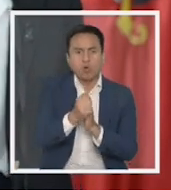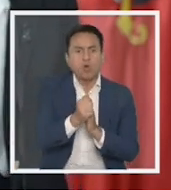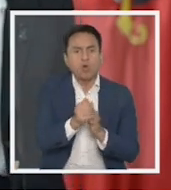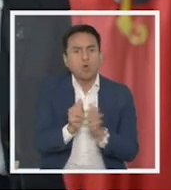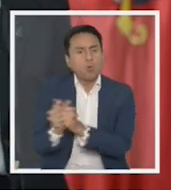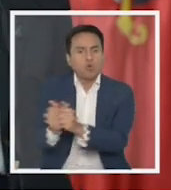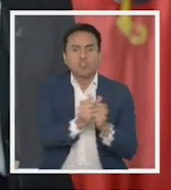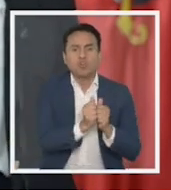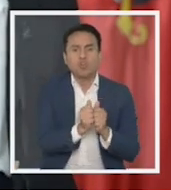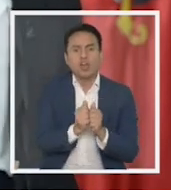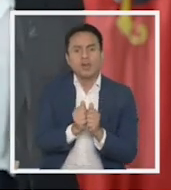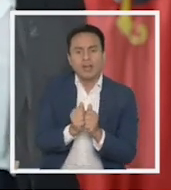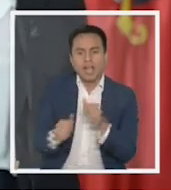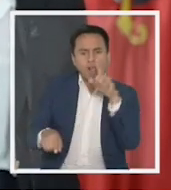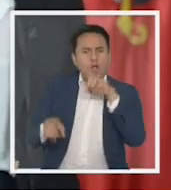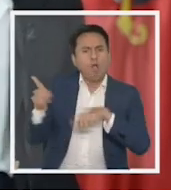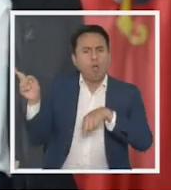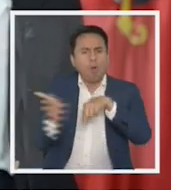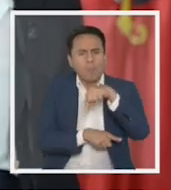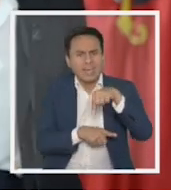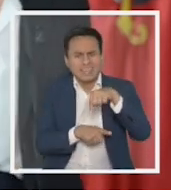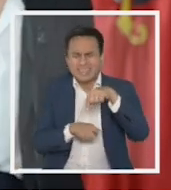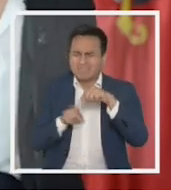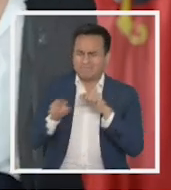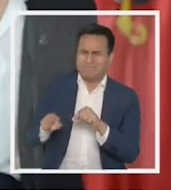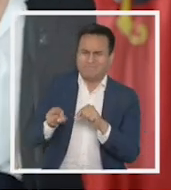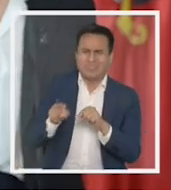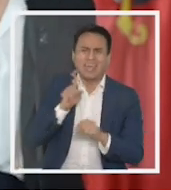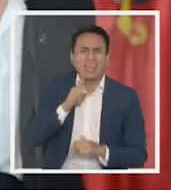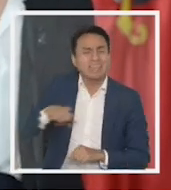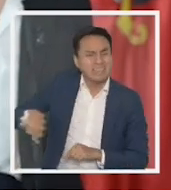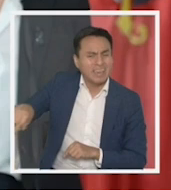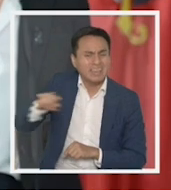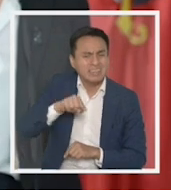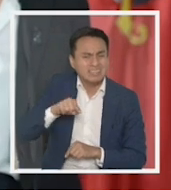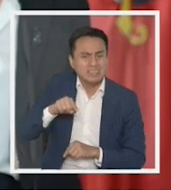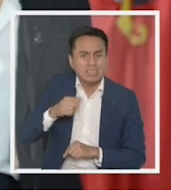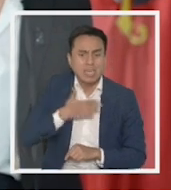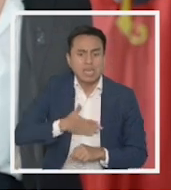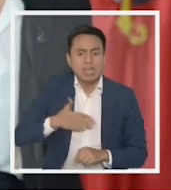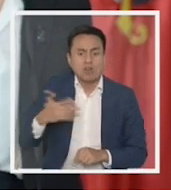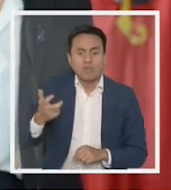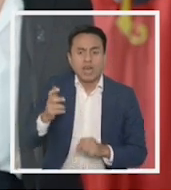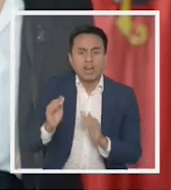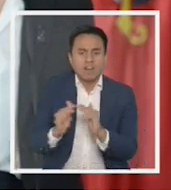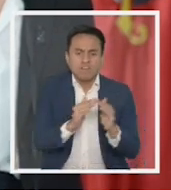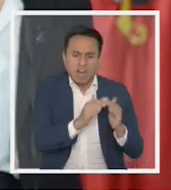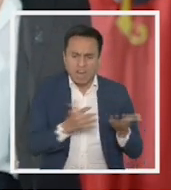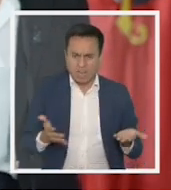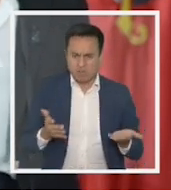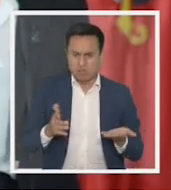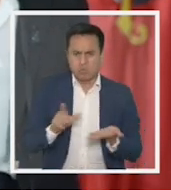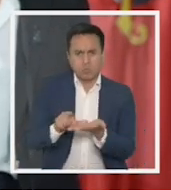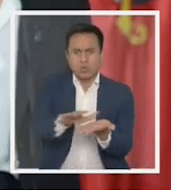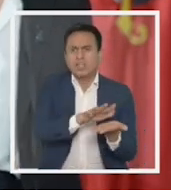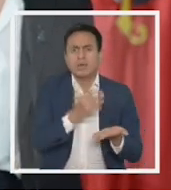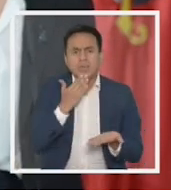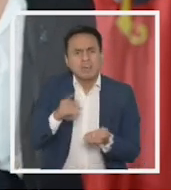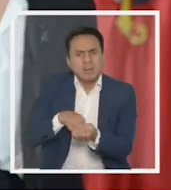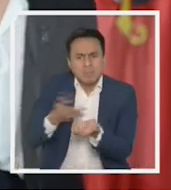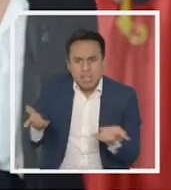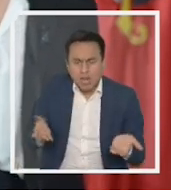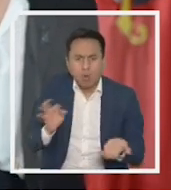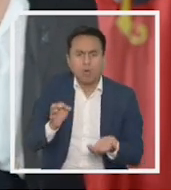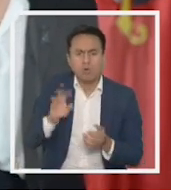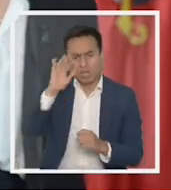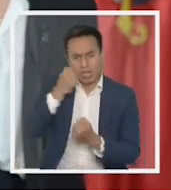quienes quieren robarnos nuestros barrios, nuestros familiares o nuestros carabineros. La urgencia que hoy